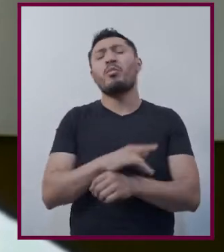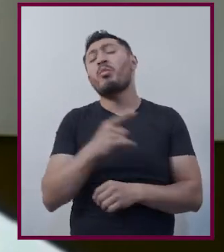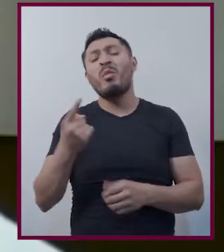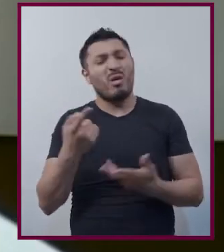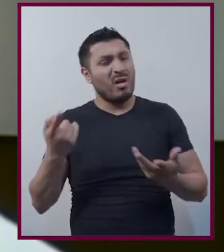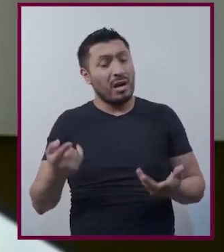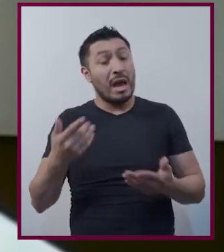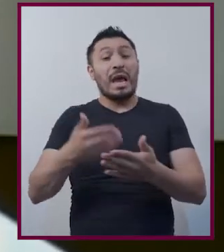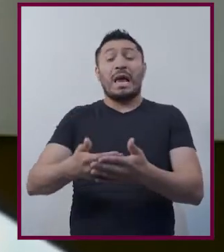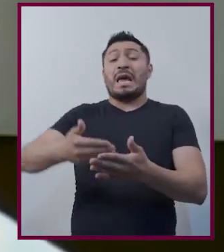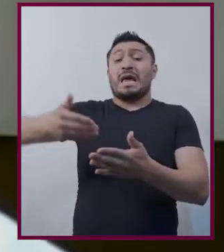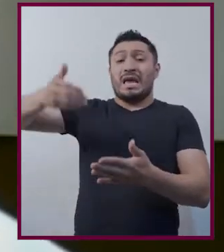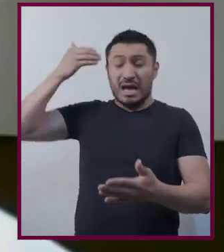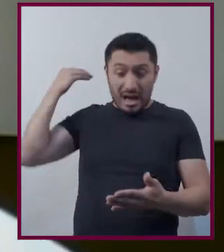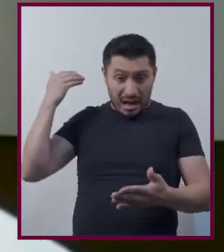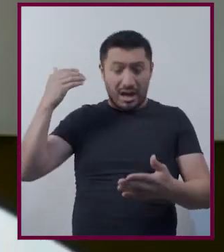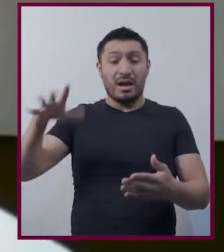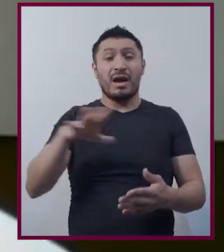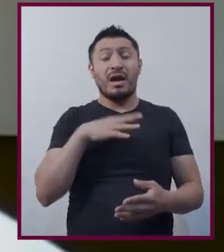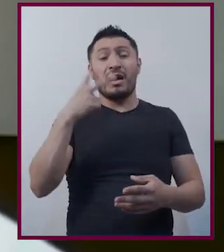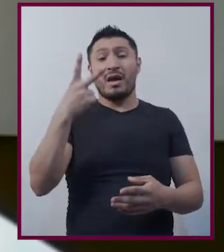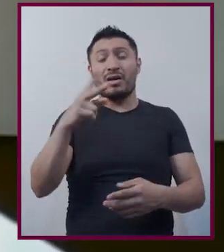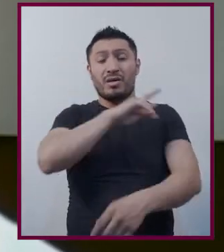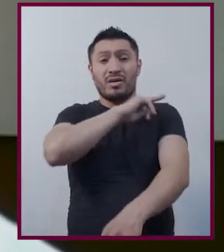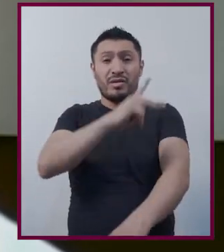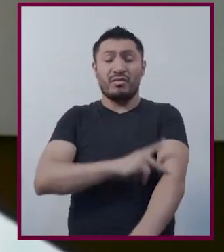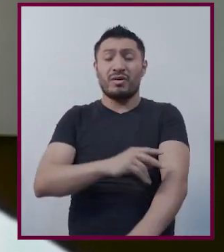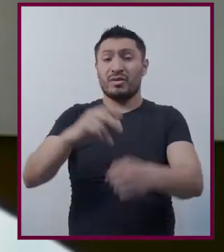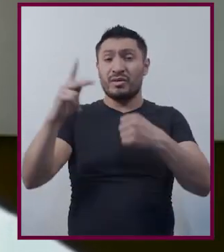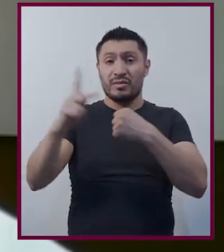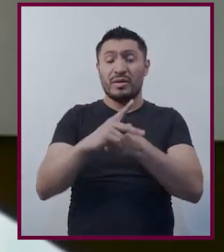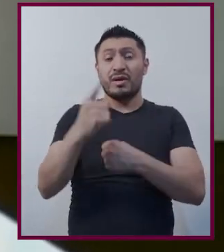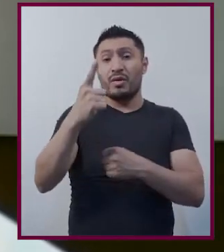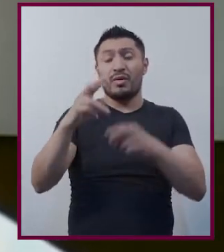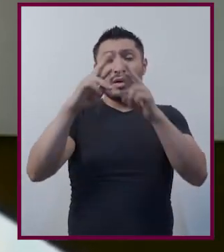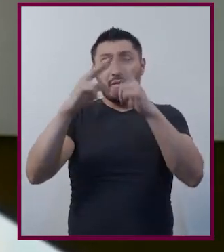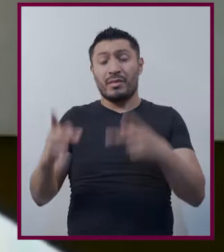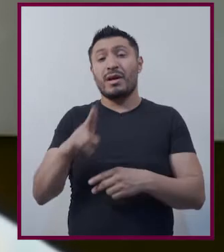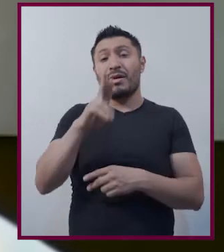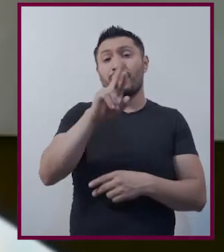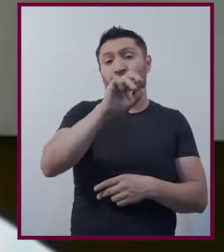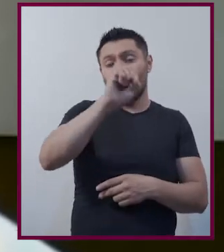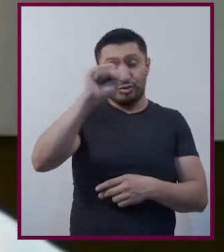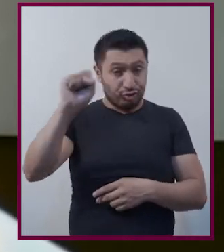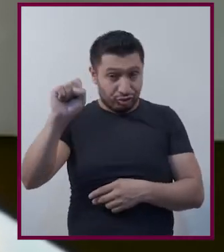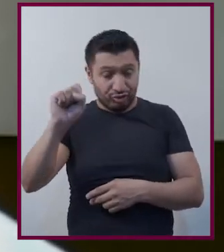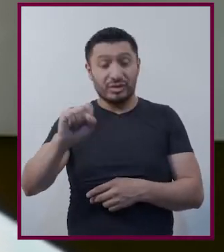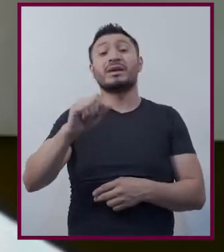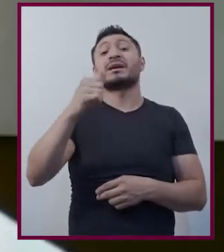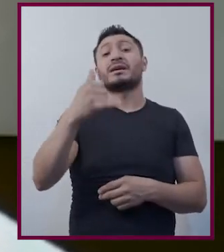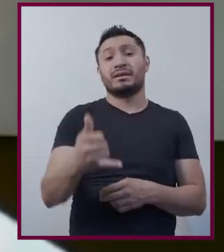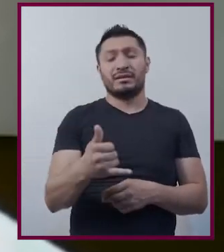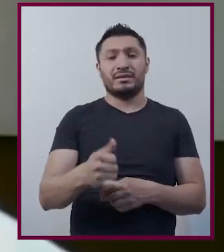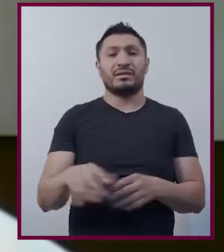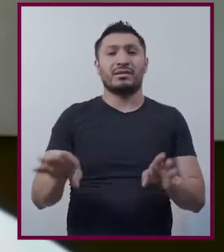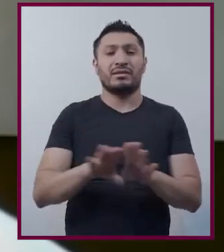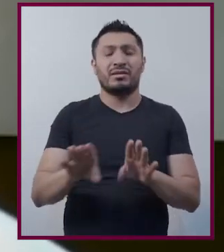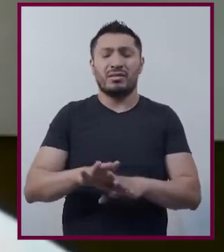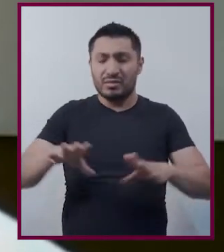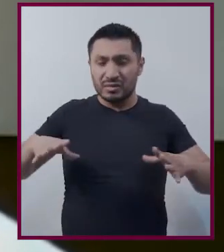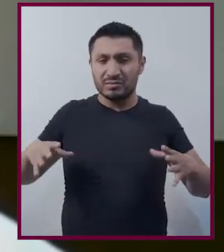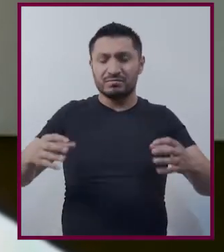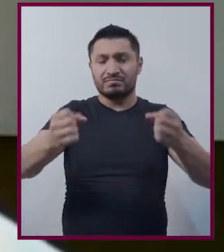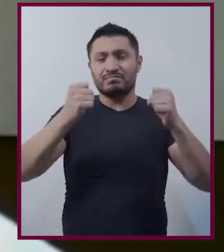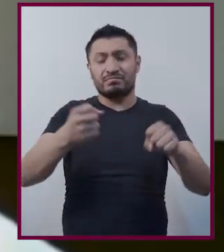Porque antes teníamos a dos grandes potencias, una de las cuales colapsó, la Unión Soviética, y se proclamó como